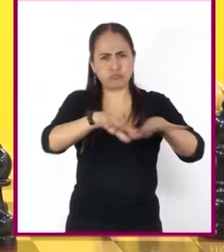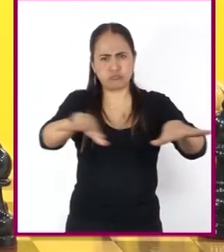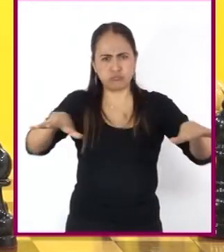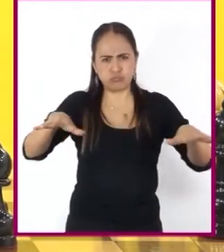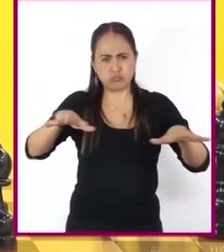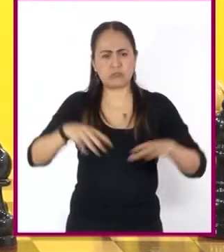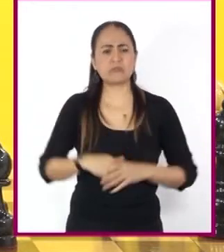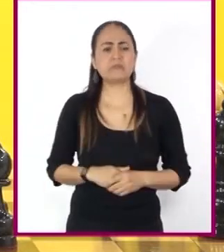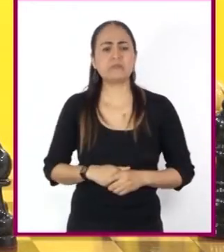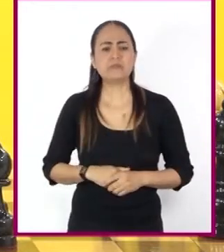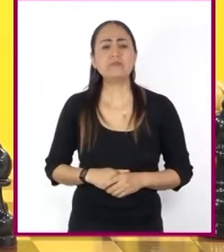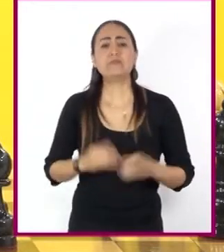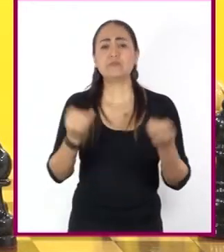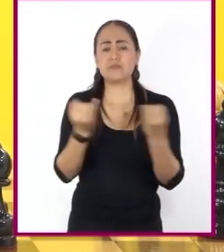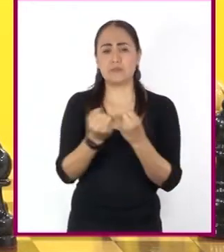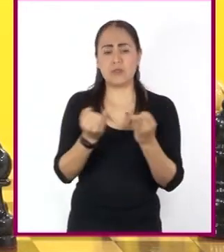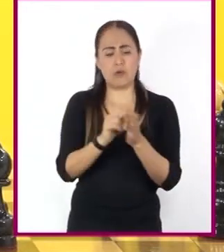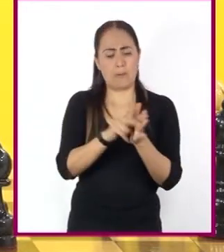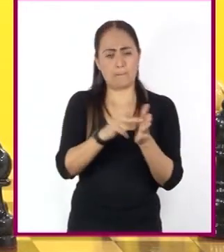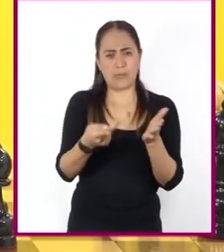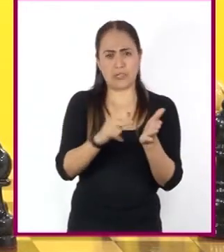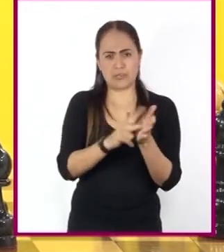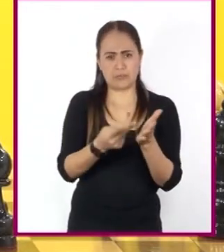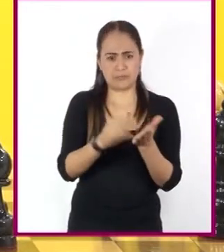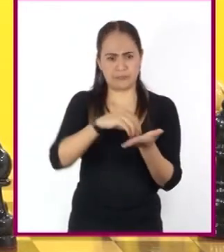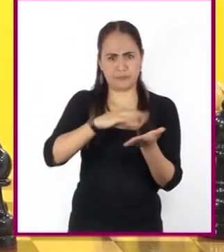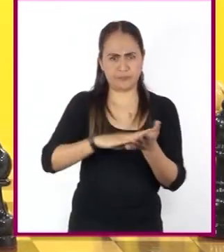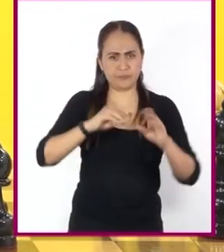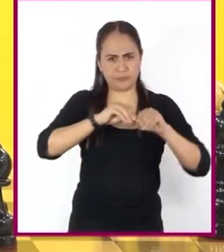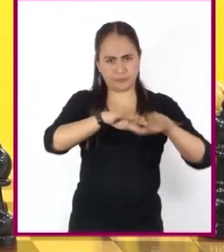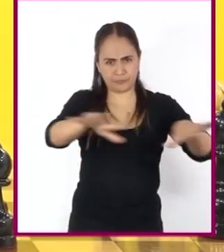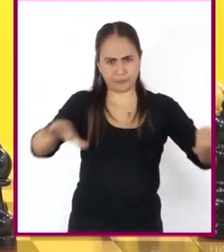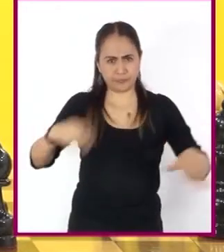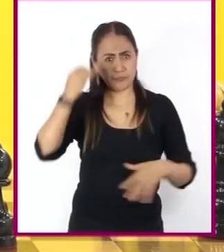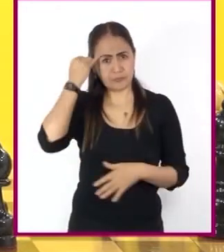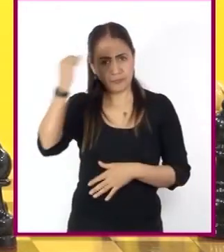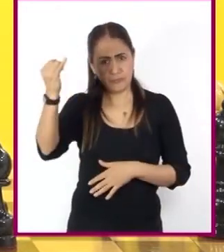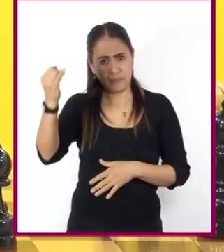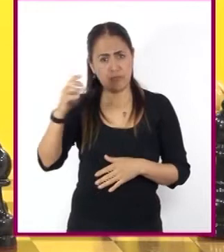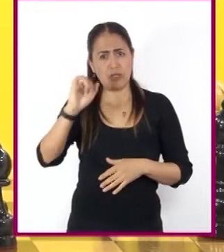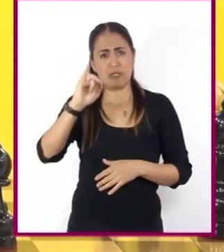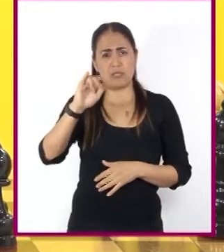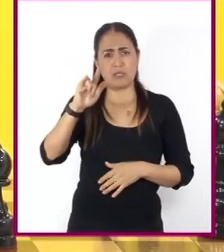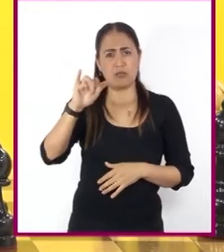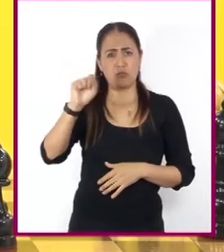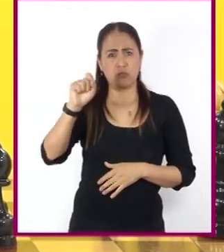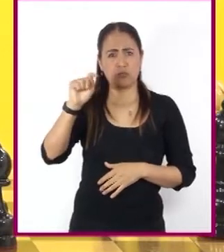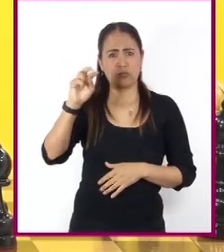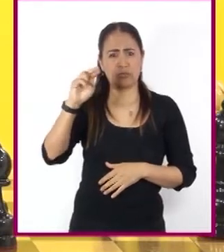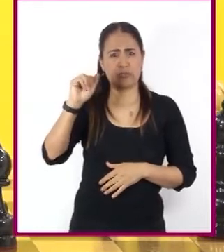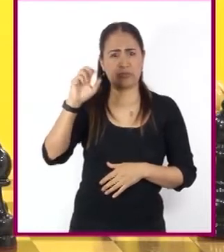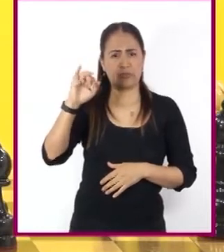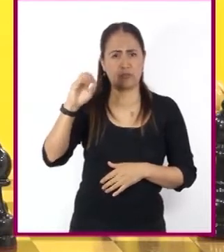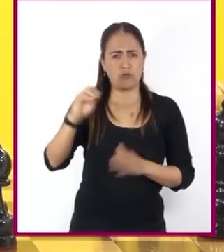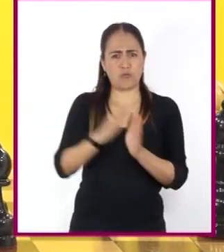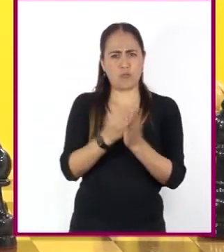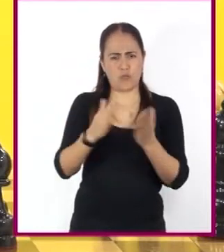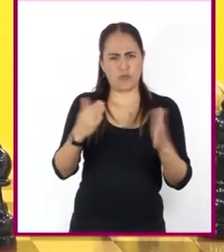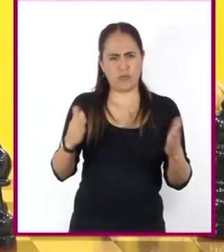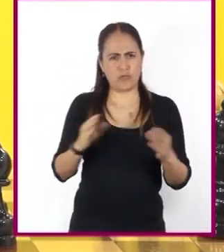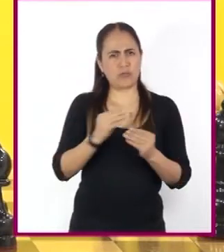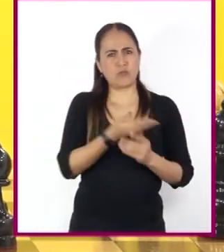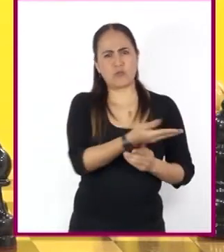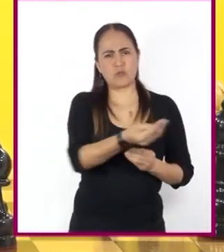científicos, así como a través de la prensa. Las ideas de la Ilustración fueron distribuidas en pequeños folletos y en los